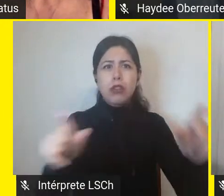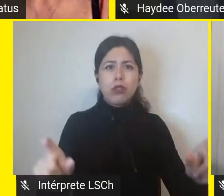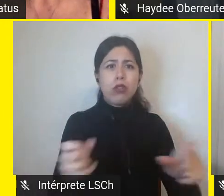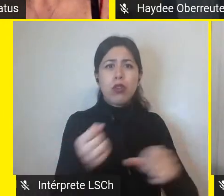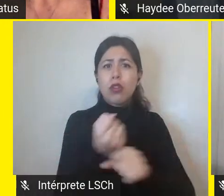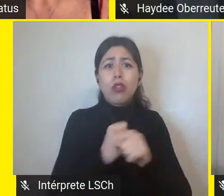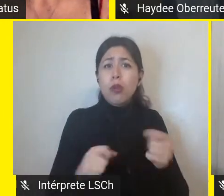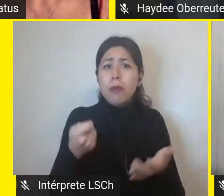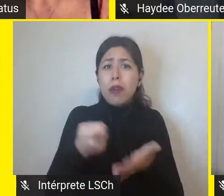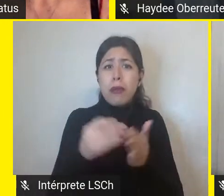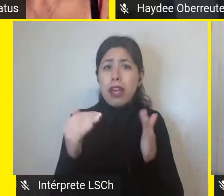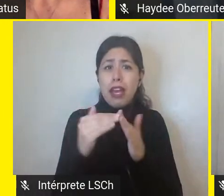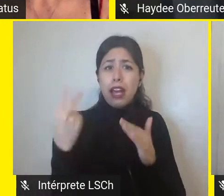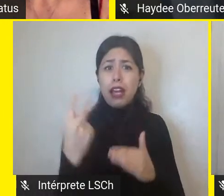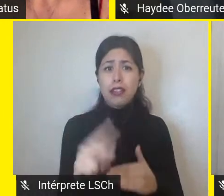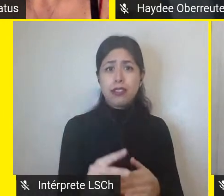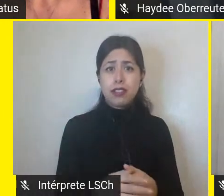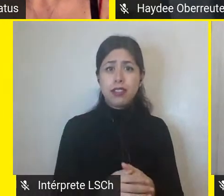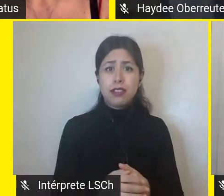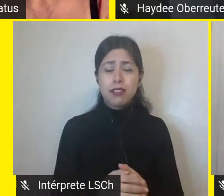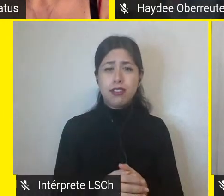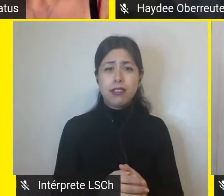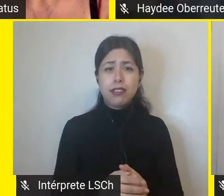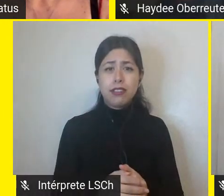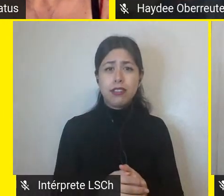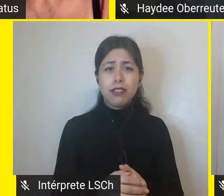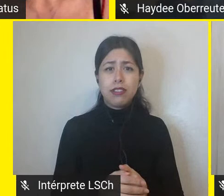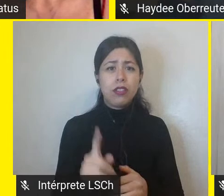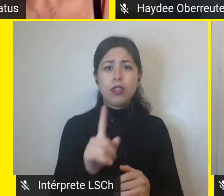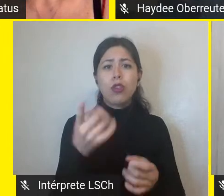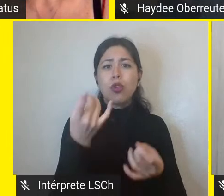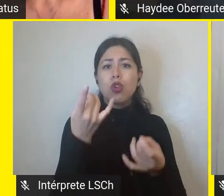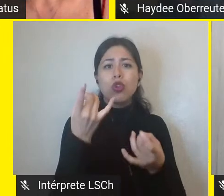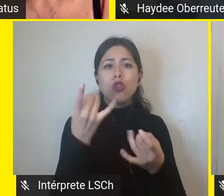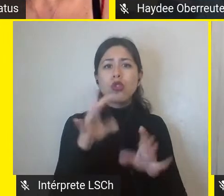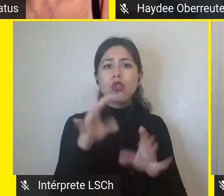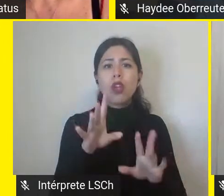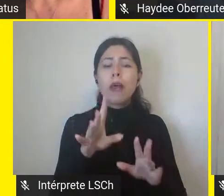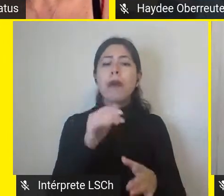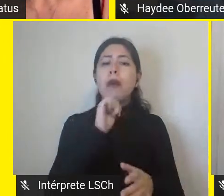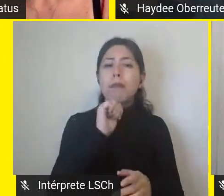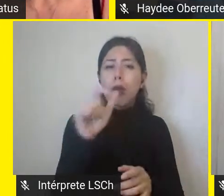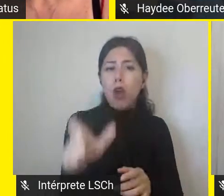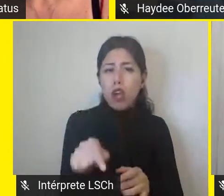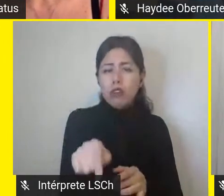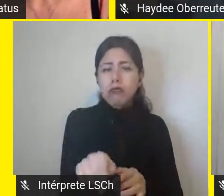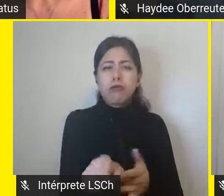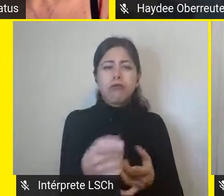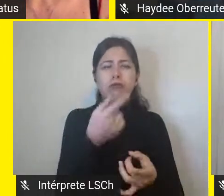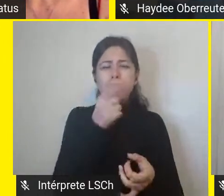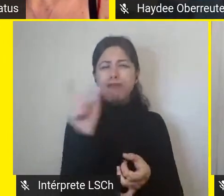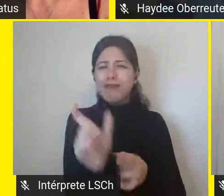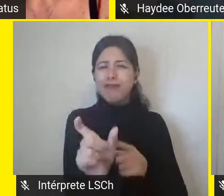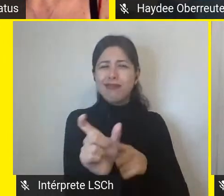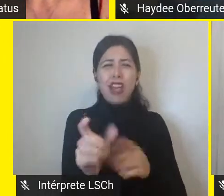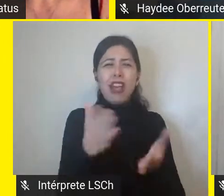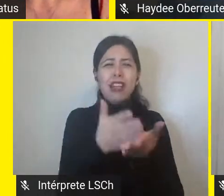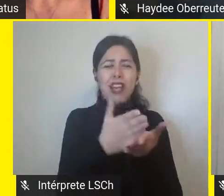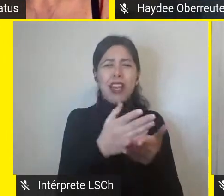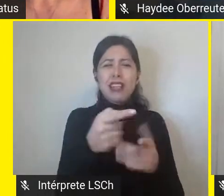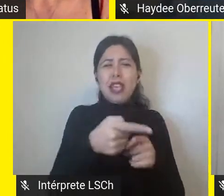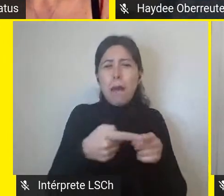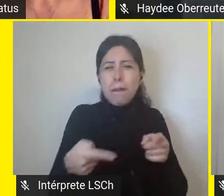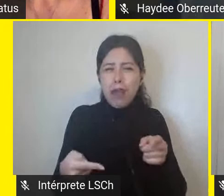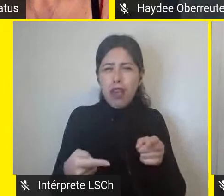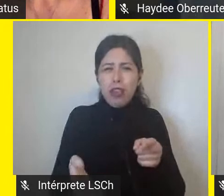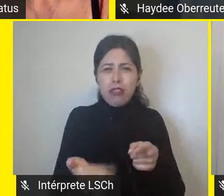No solamente con comillas el pobre o con esa absurda denominación de clase media, si somos clase trabajadora, y